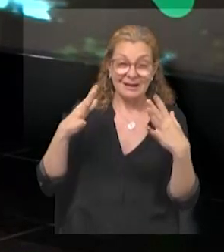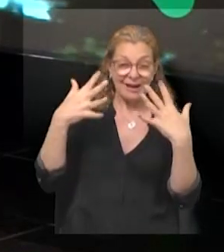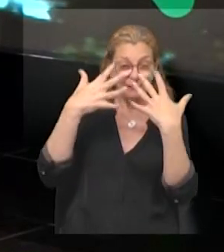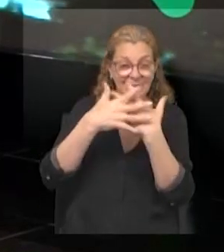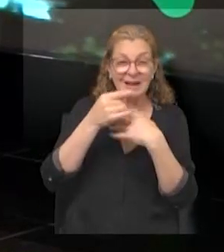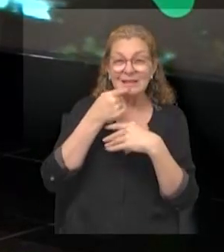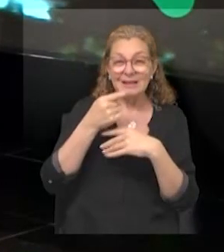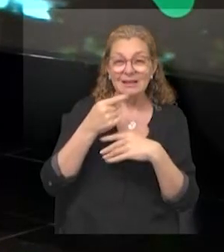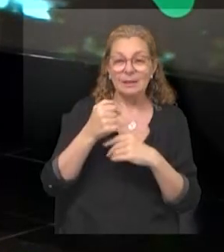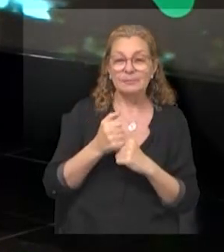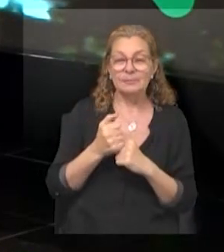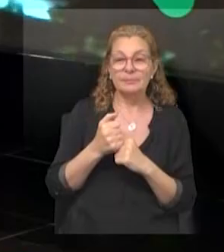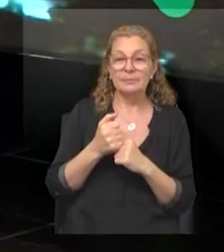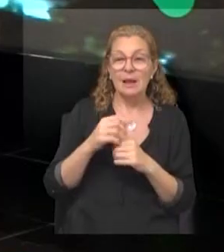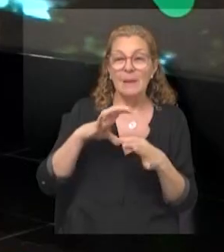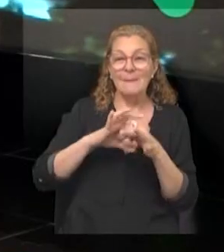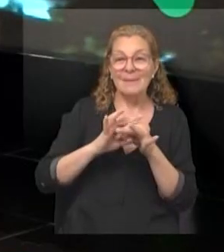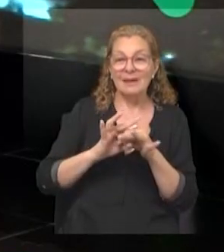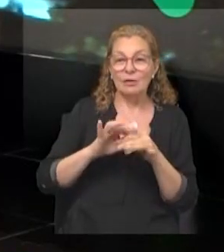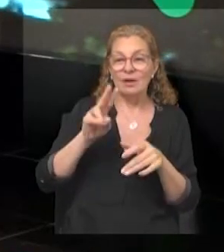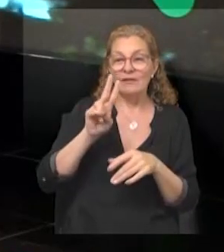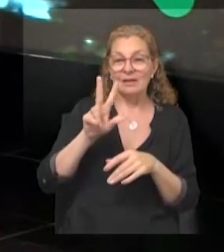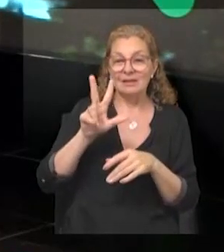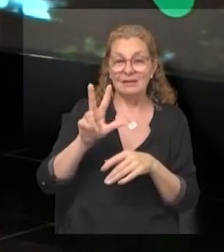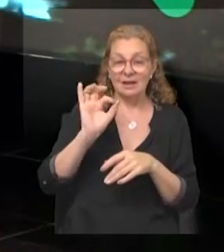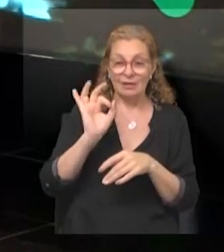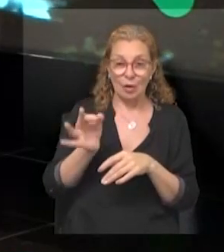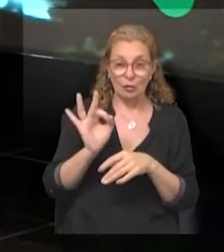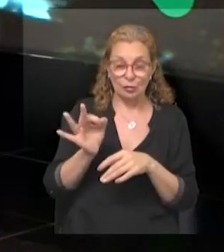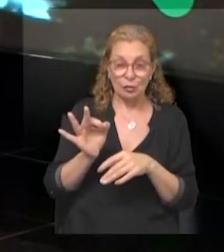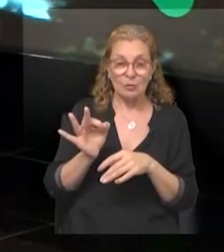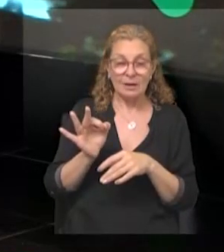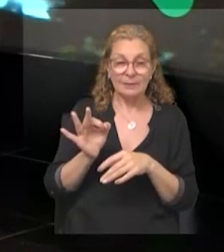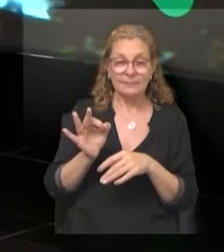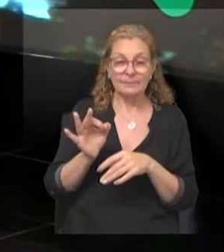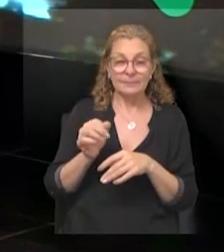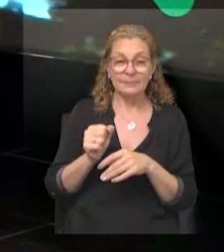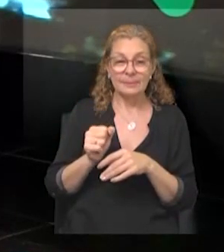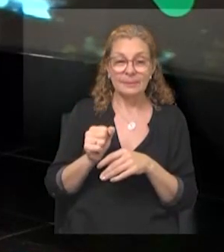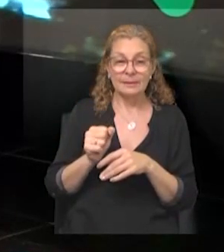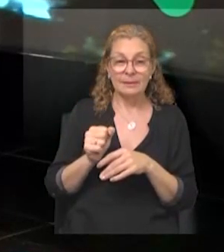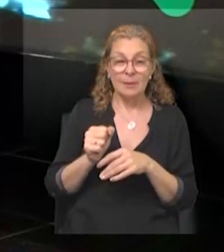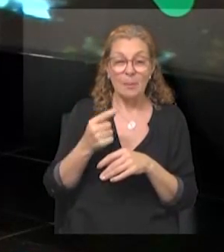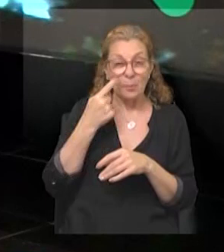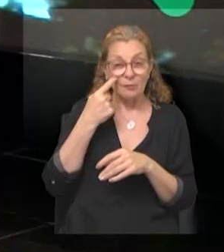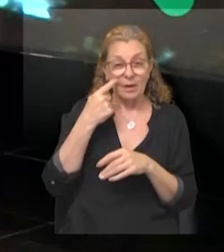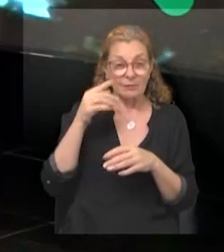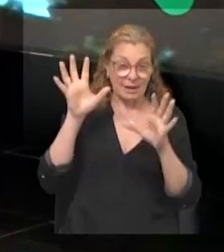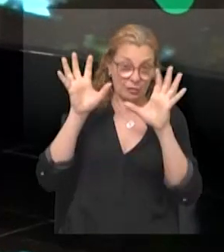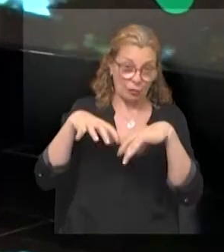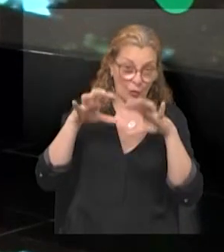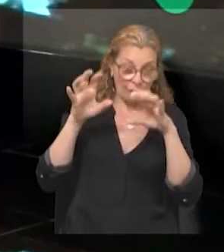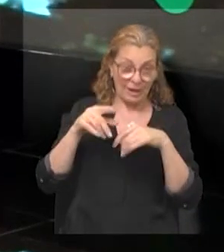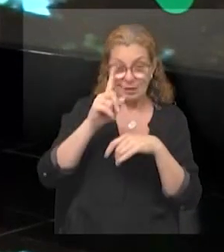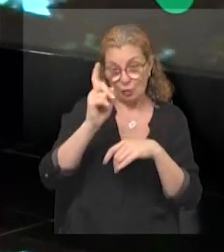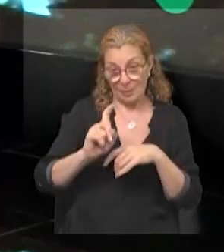pronostica inumet y el miércoles lo anunciado miércoles 23 de octubre probabilidad de lluvias